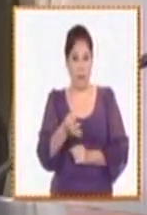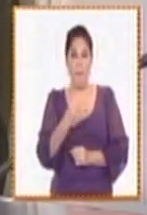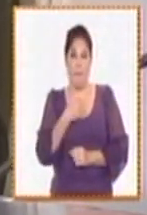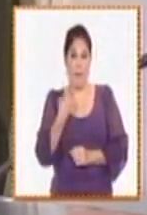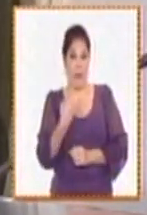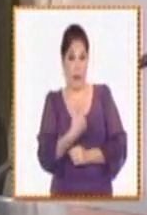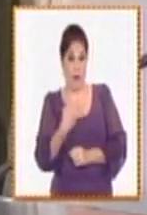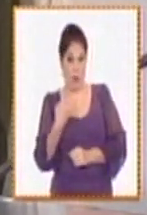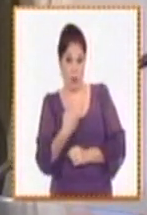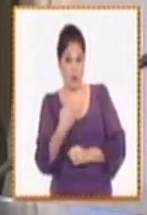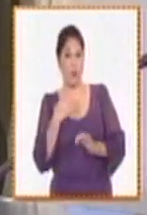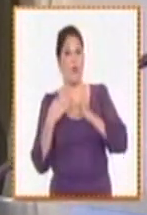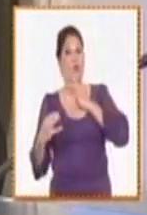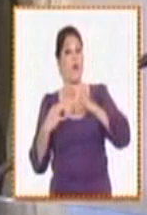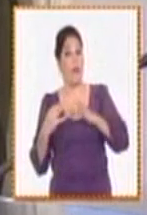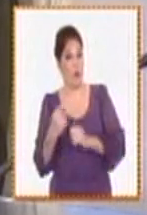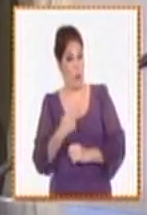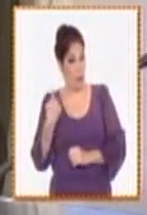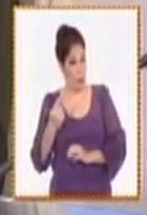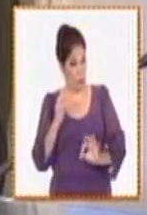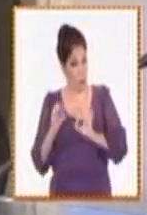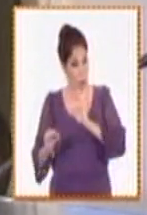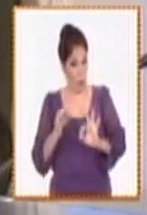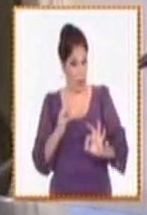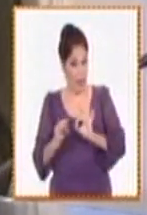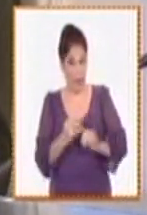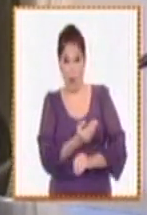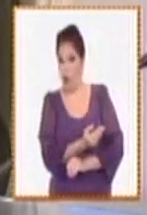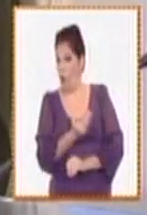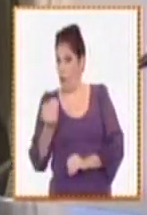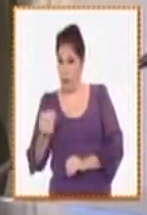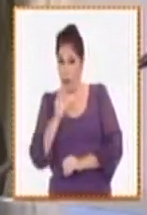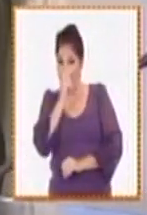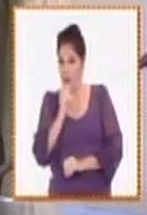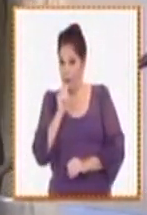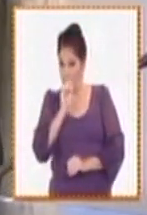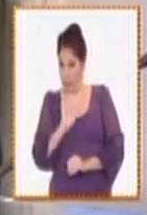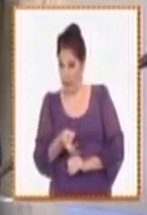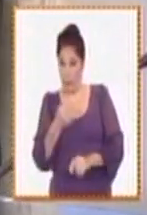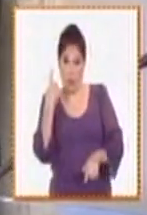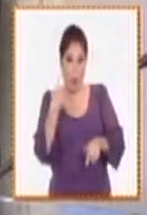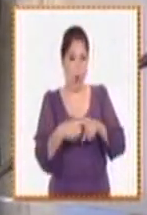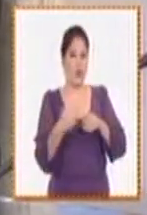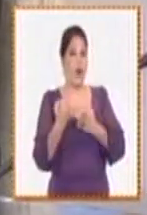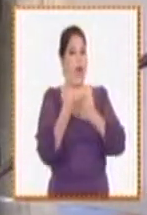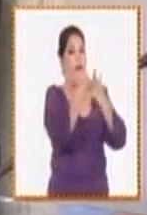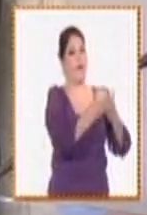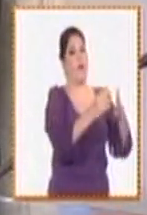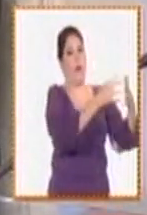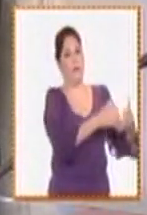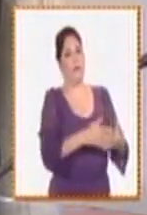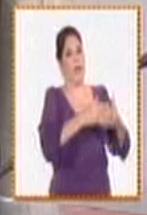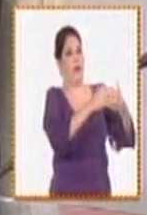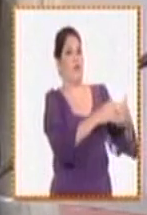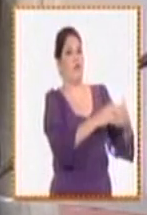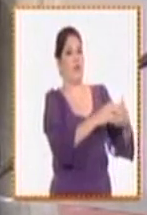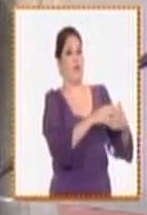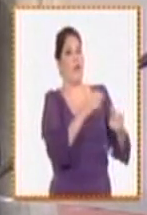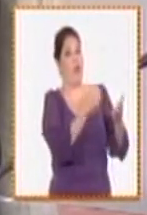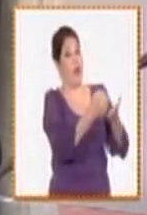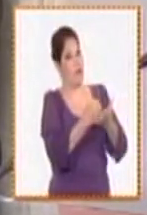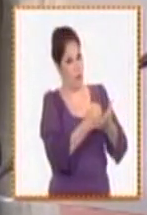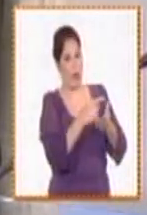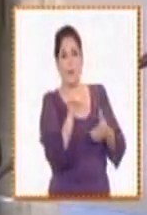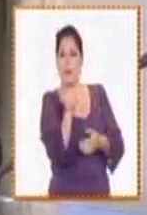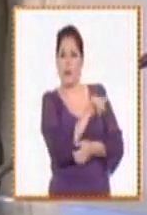nosotros protegernos que esa marihuana no llegara como forma de regalo, o también como el destino principal, que no llegara a los Estados Unidos